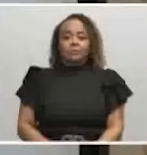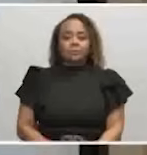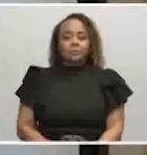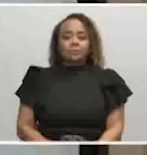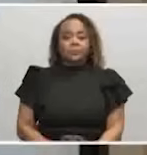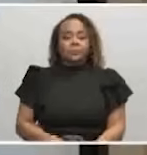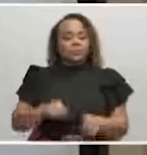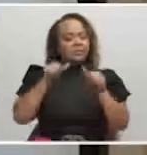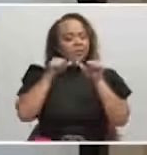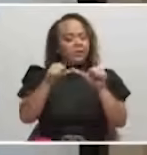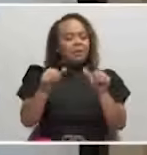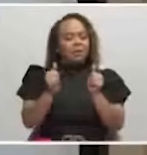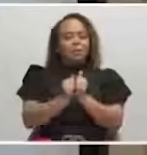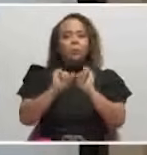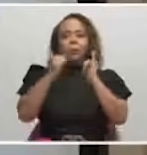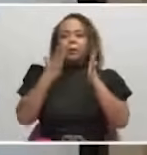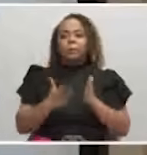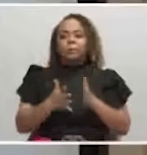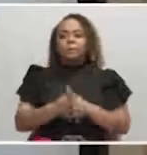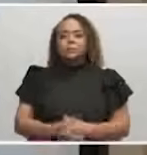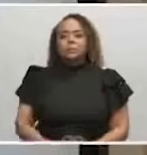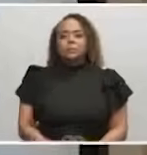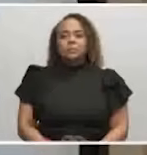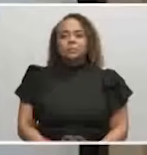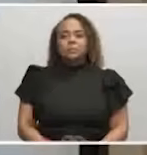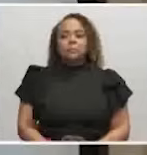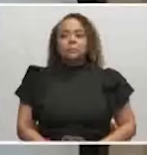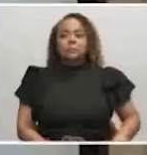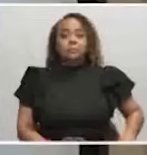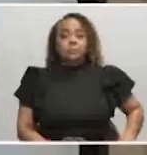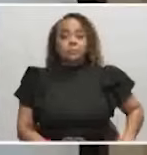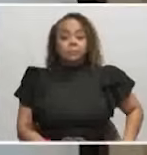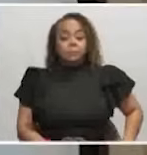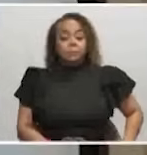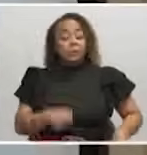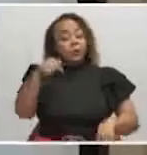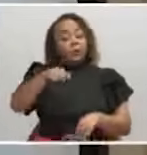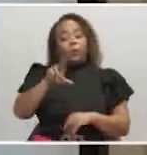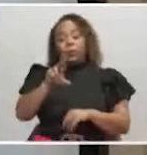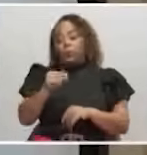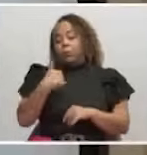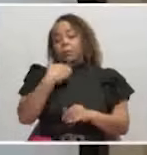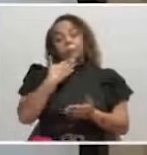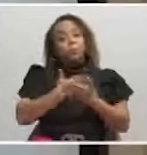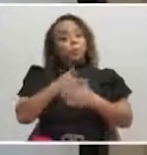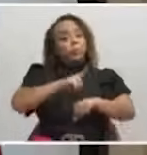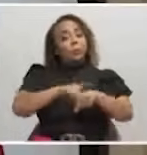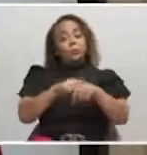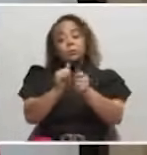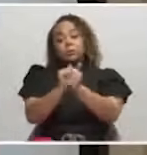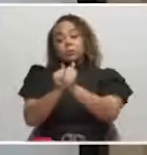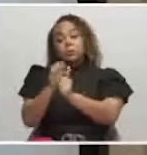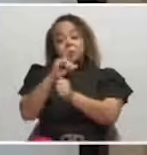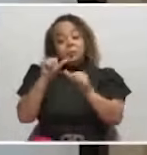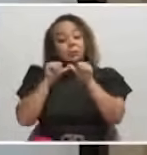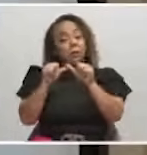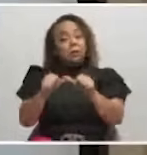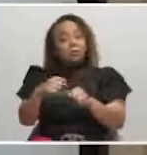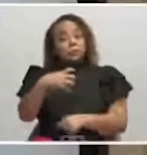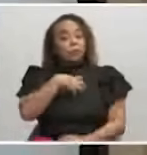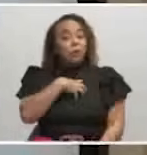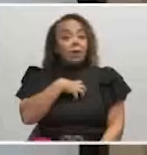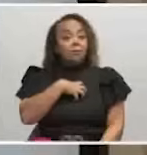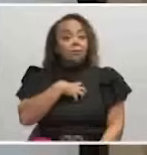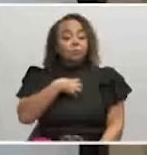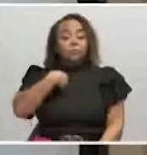en seguir con jugadores que hoy no están pasando un buen momento y seguirlos poniendo, ¿verdad? Yo creo que